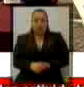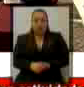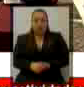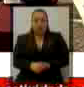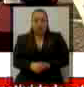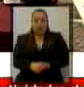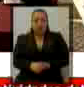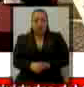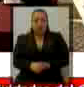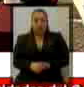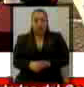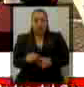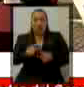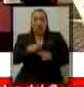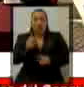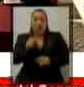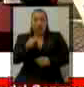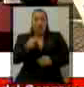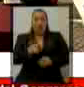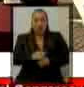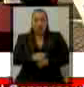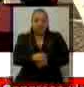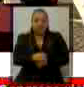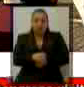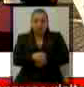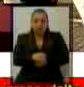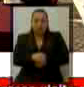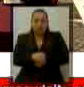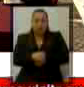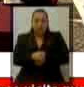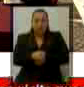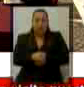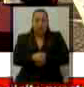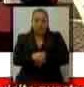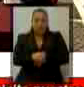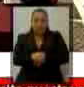la zona talámica, etcétera, etcétera. Entonces, fíjense ustedes,